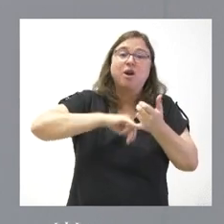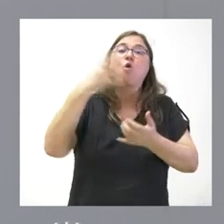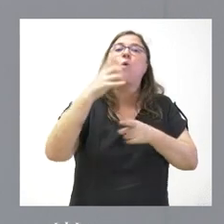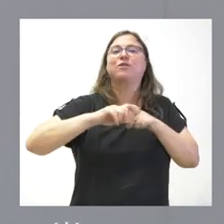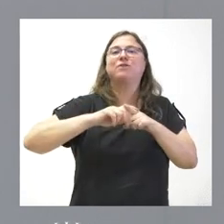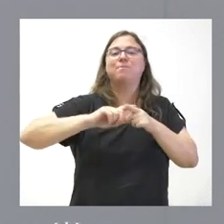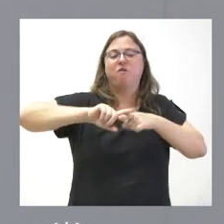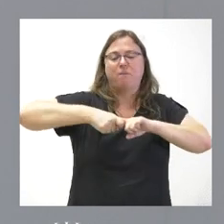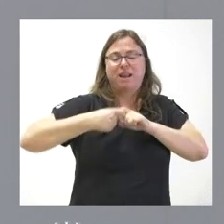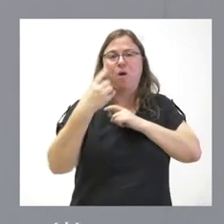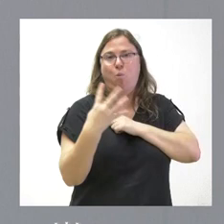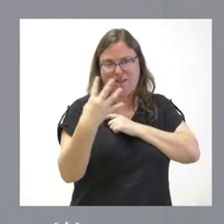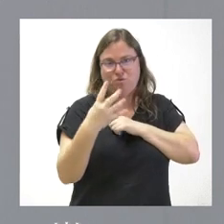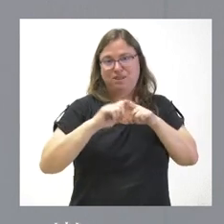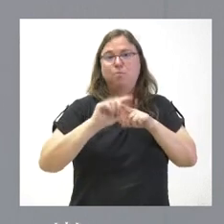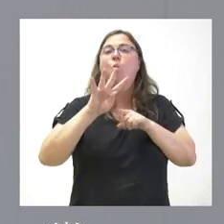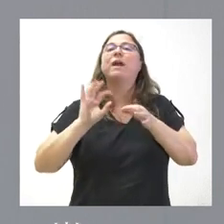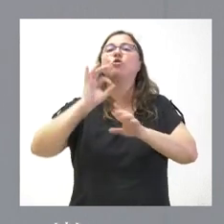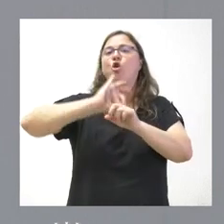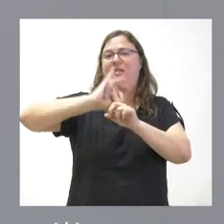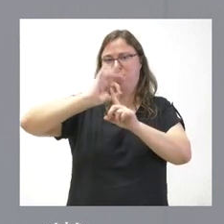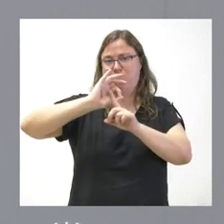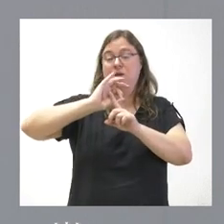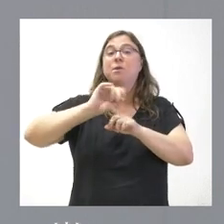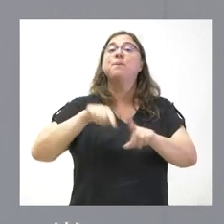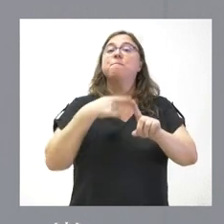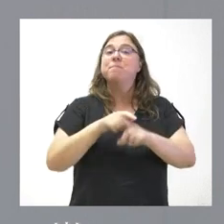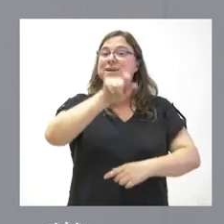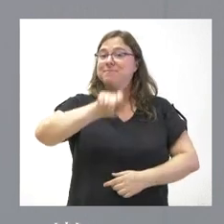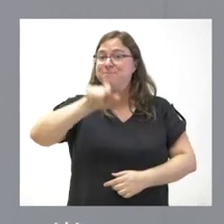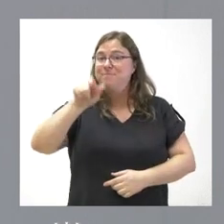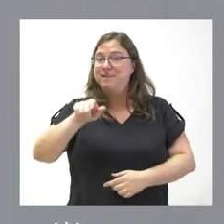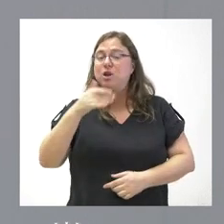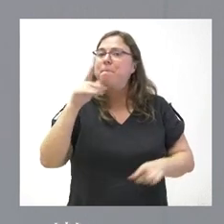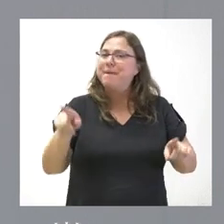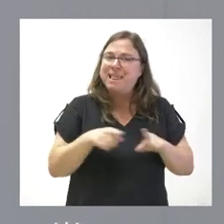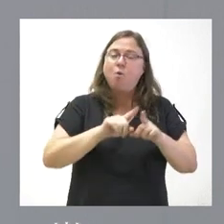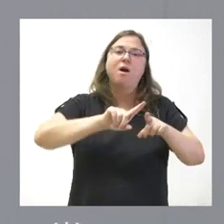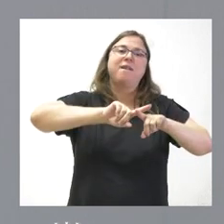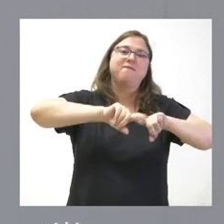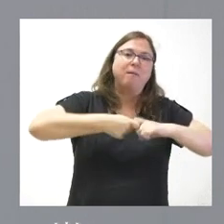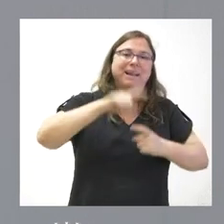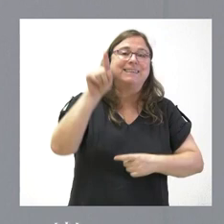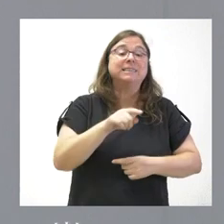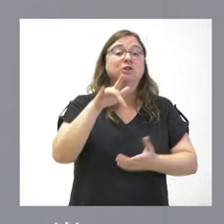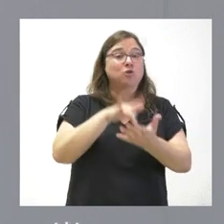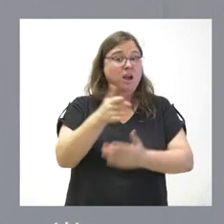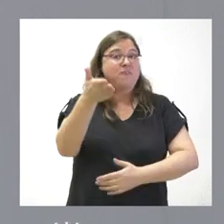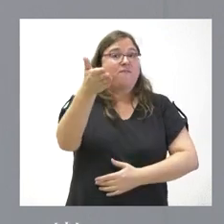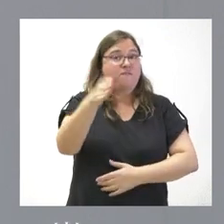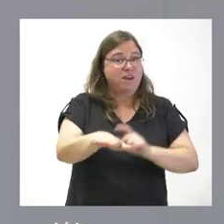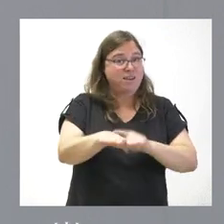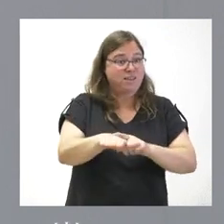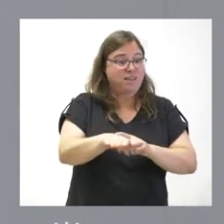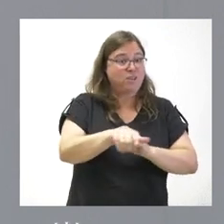del causante y así como cualquier adquirente persona física sea Familiar o no que a la fecha del fallecimiento del